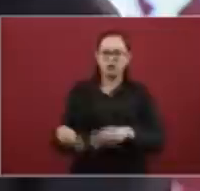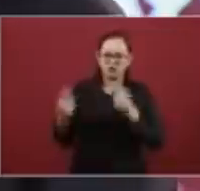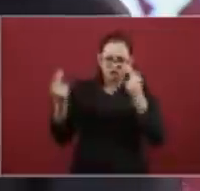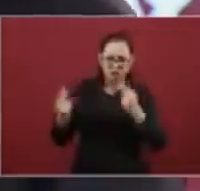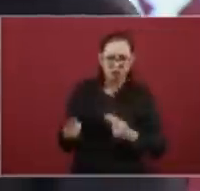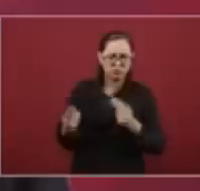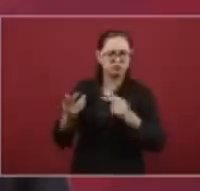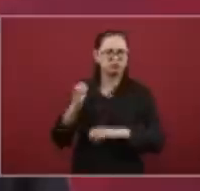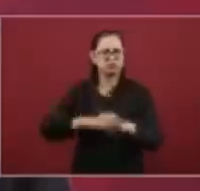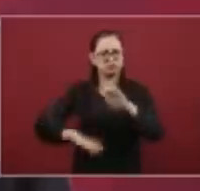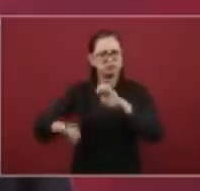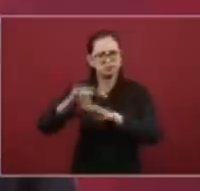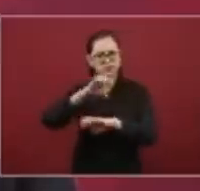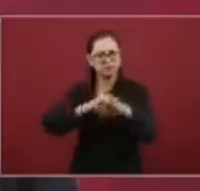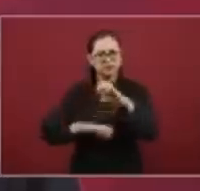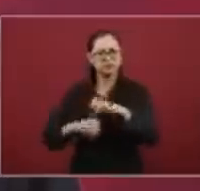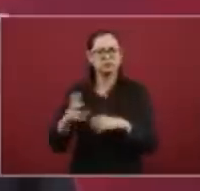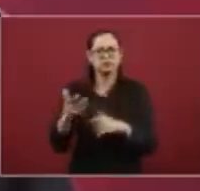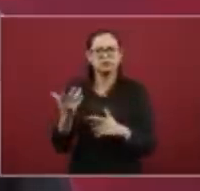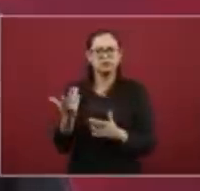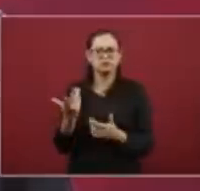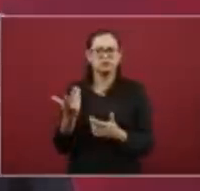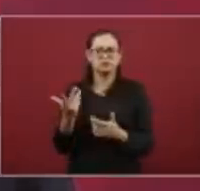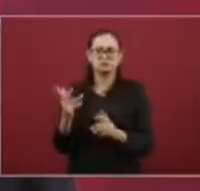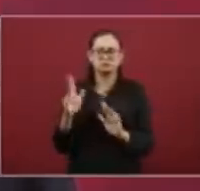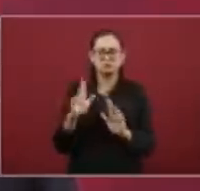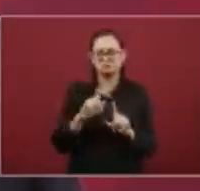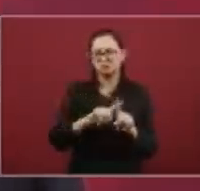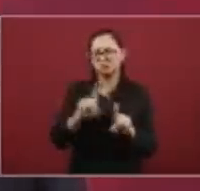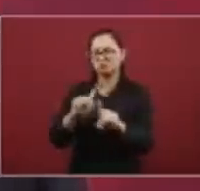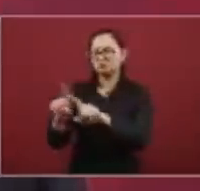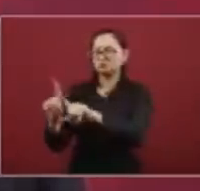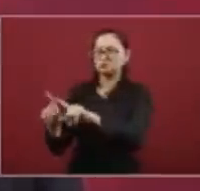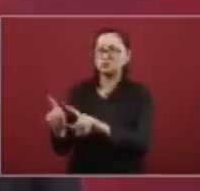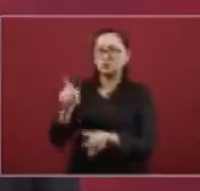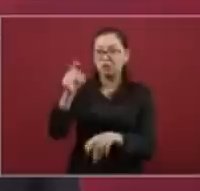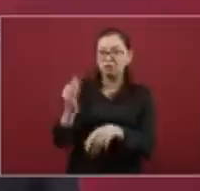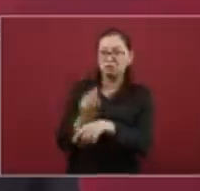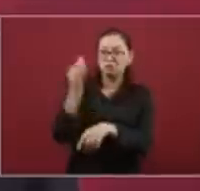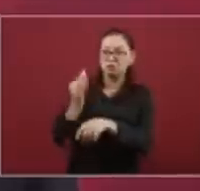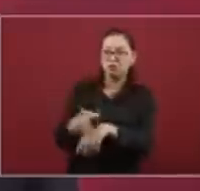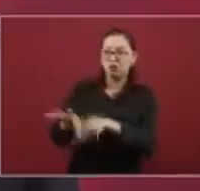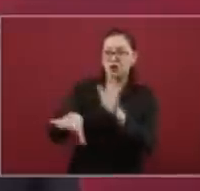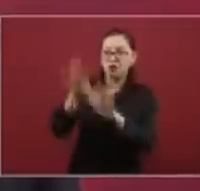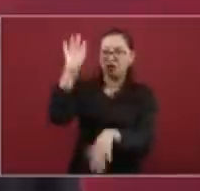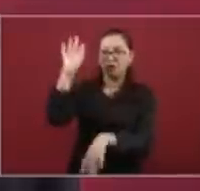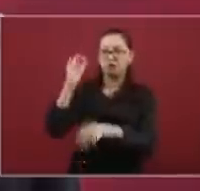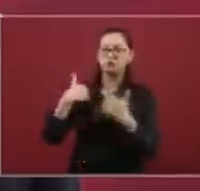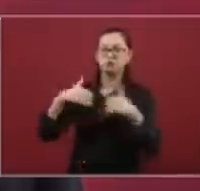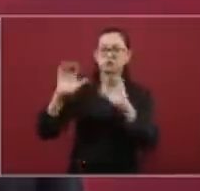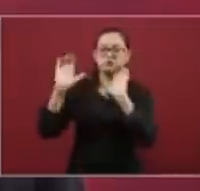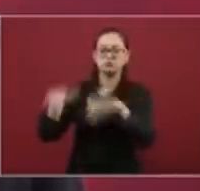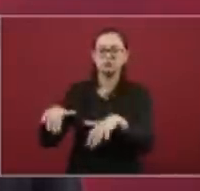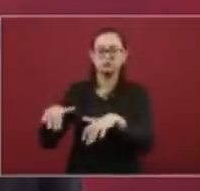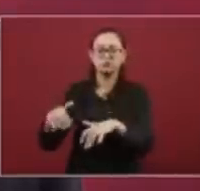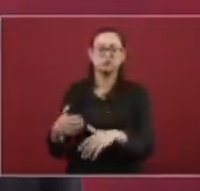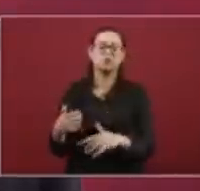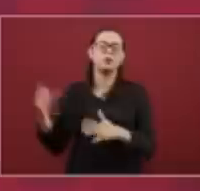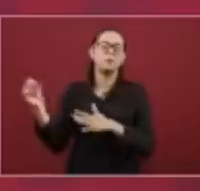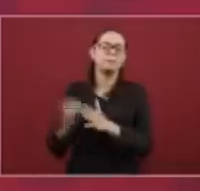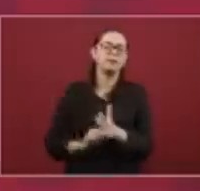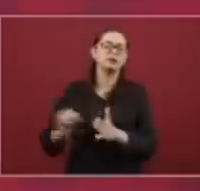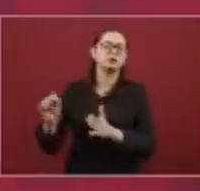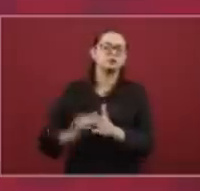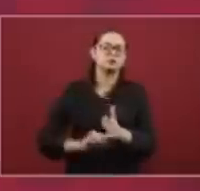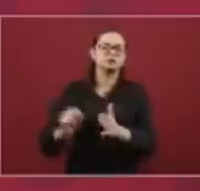empresario, tienen su tutor, se inscriben y reciben